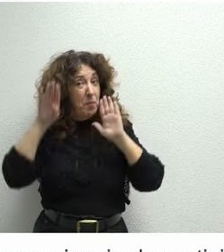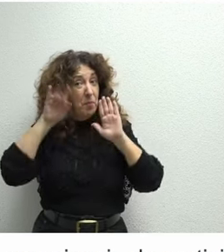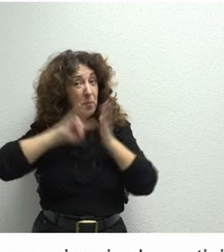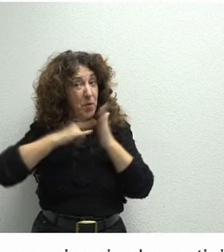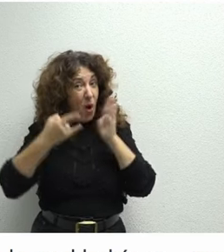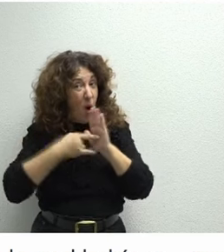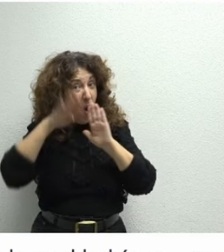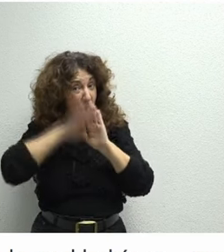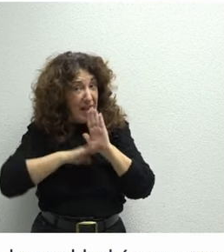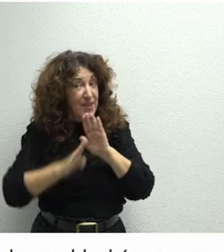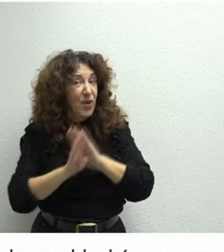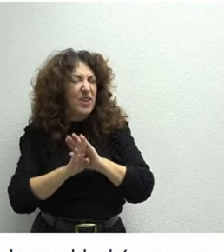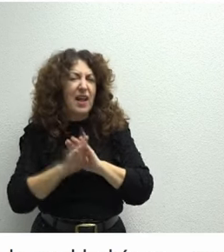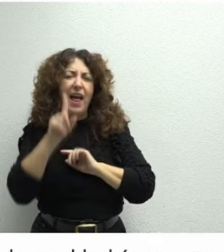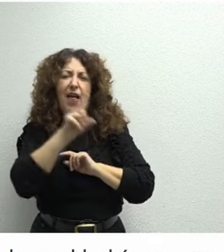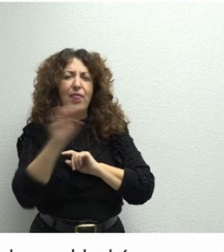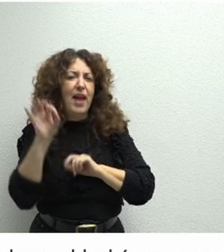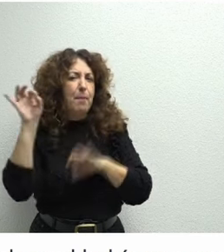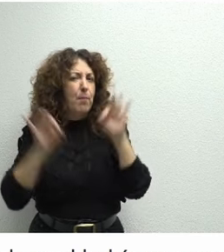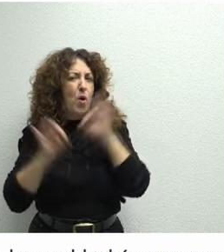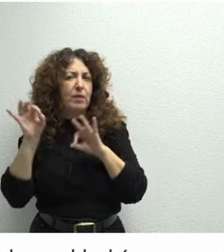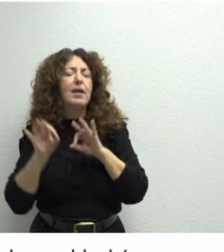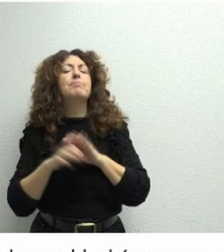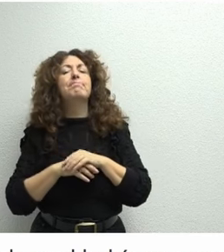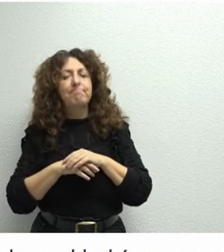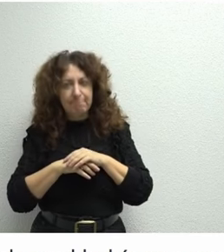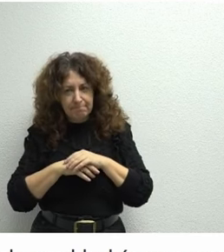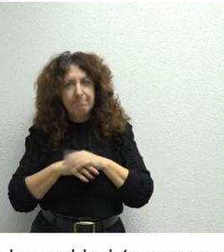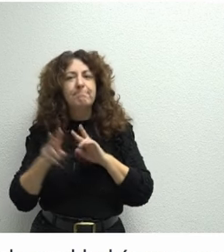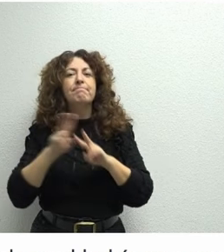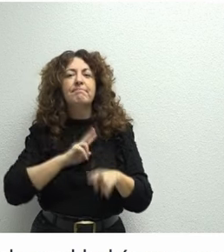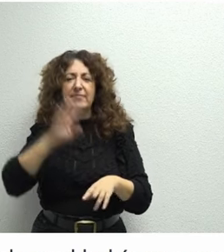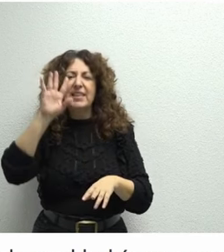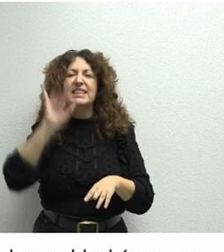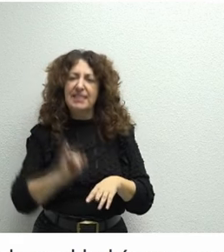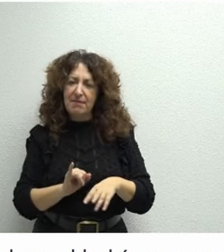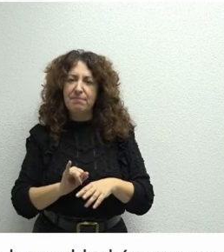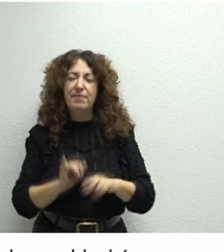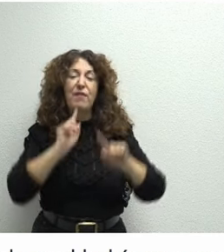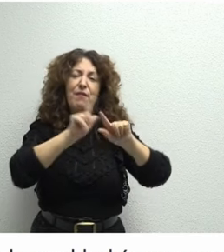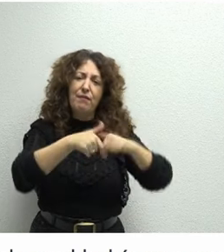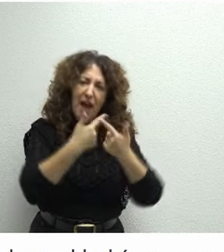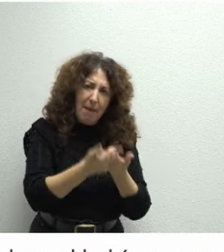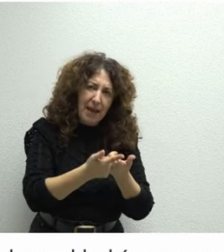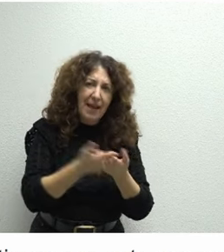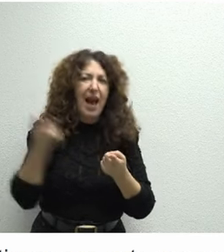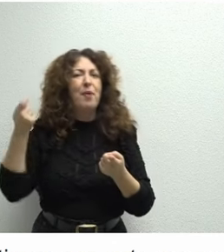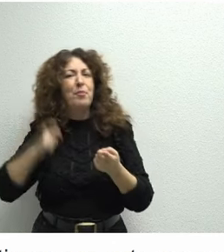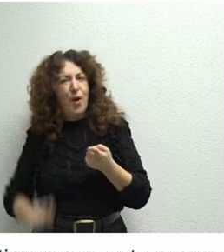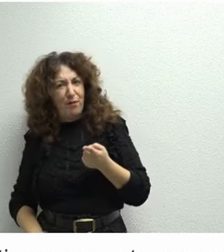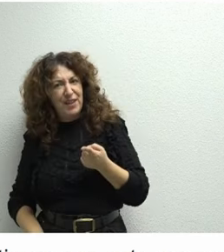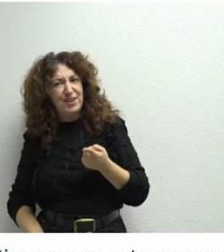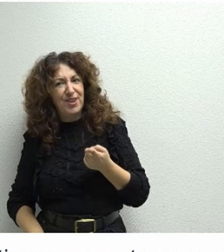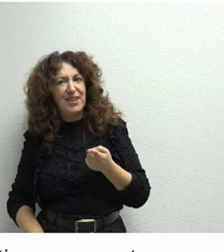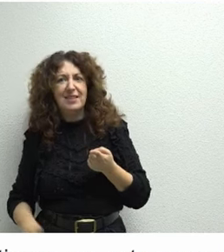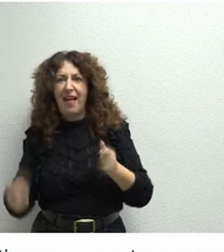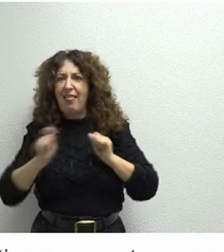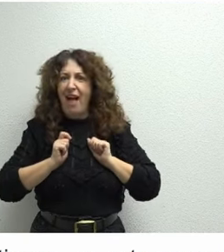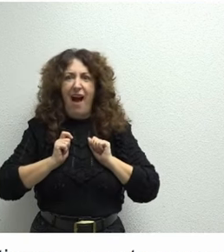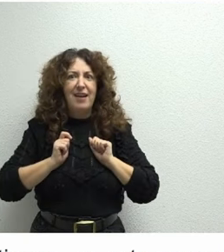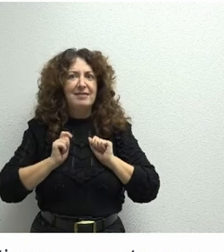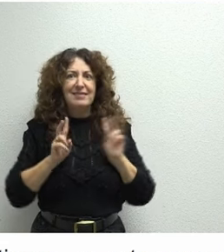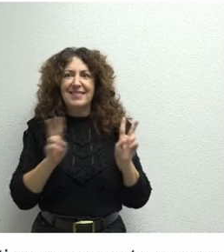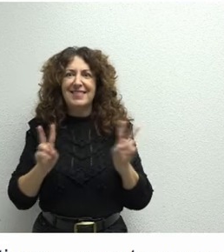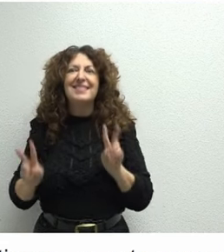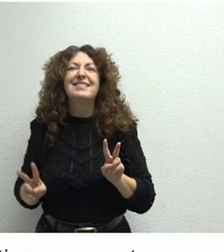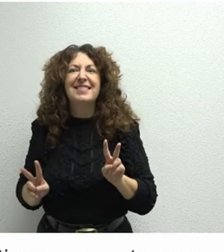y el 100% decía que sí tanto de familias como de profesionales entonces claro eso Fue como un chute de energía no decir